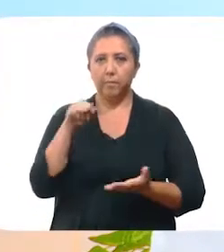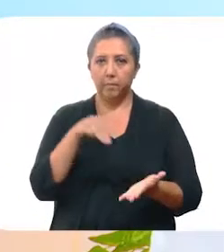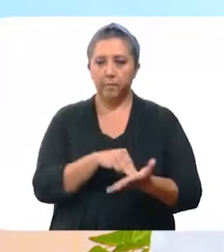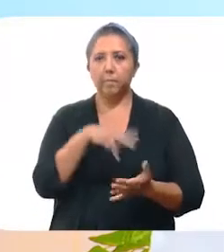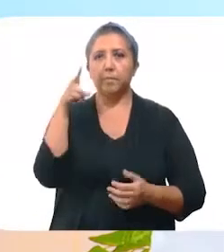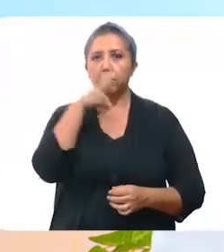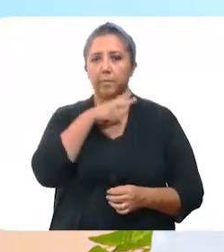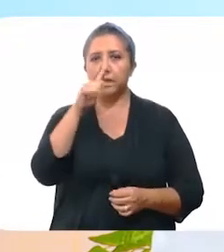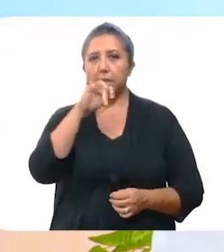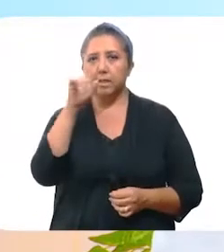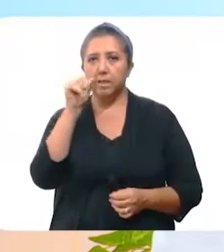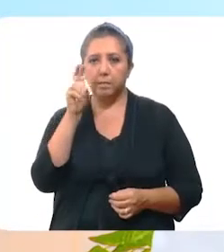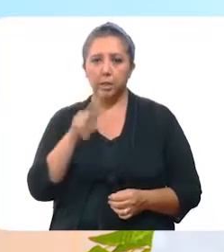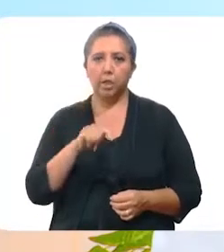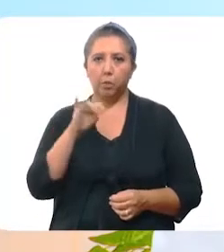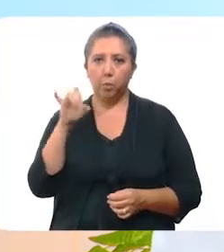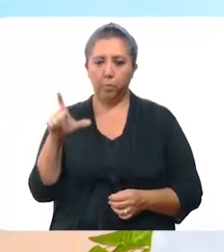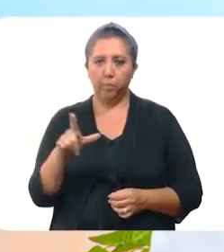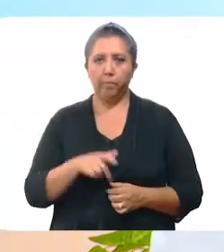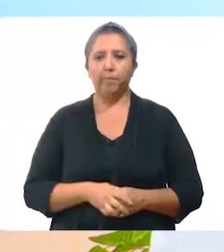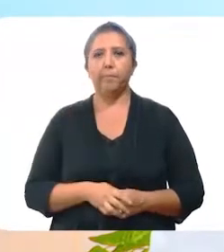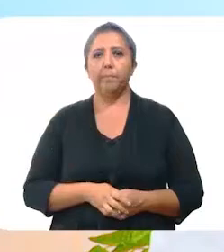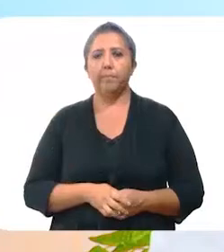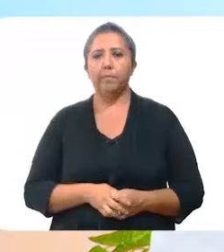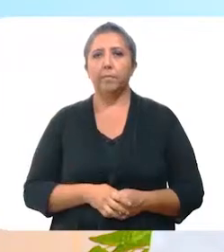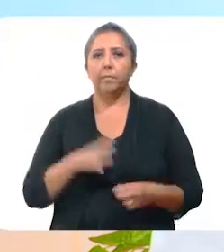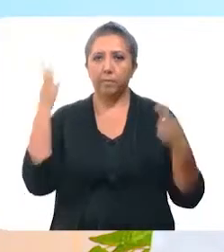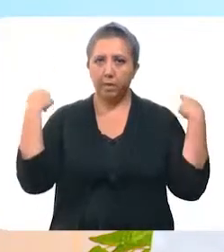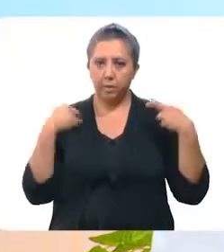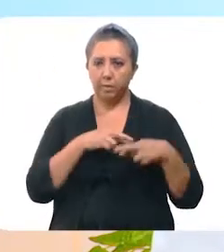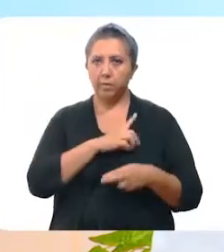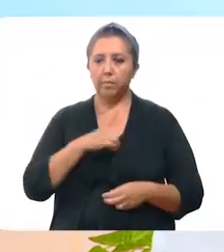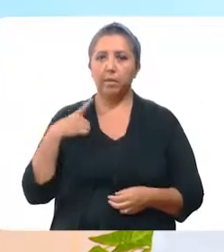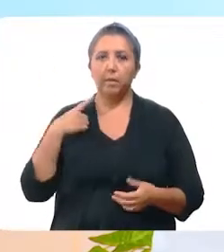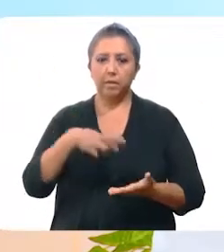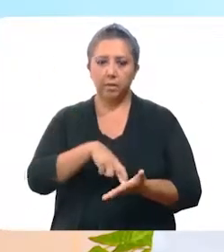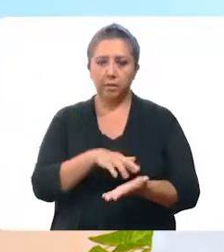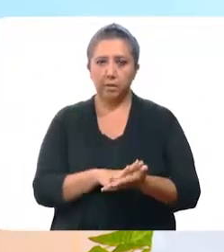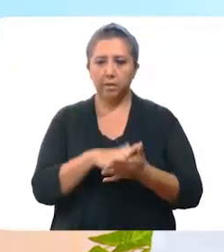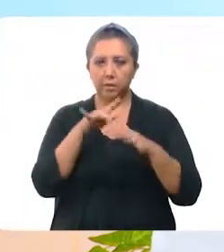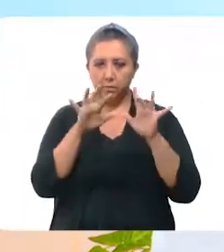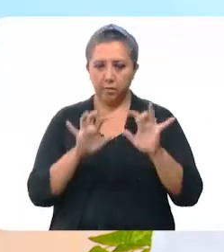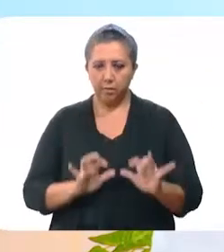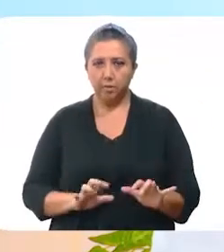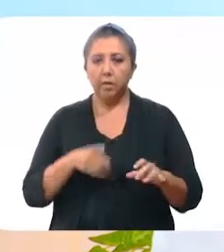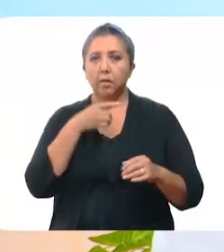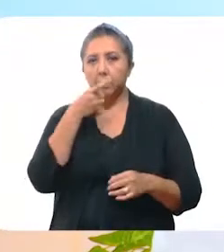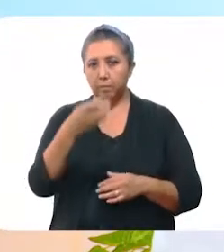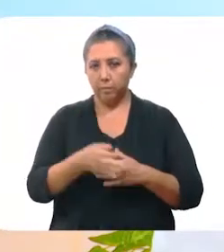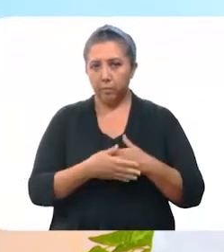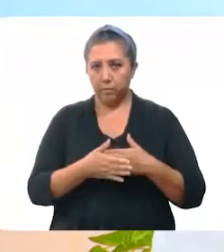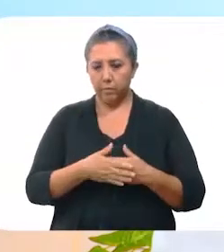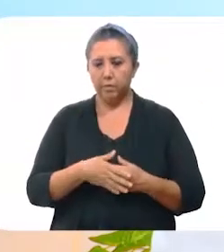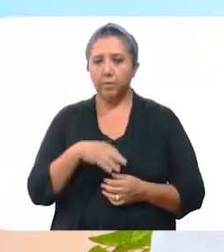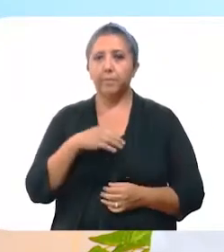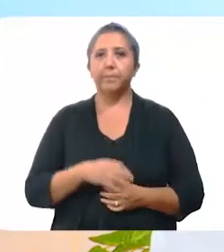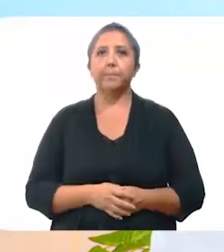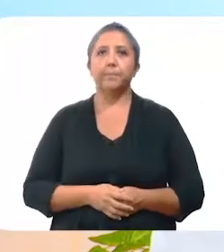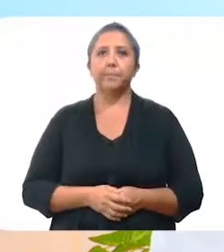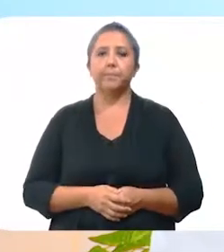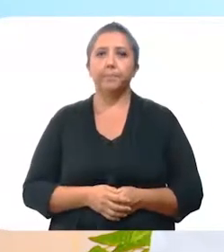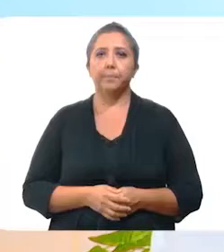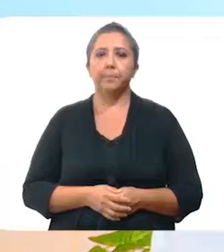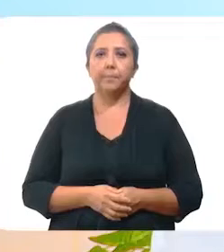Mérida, Valladolid, Tizimín y Ticul. Los maestros deberán registrarse en una plataforma que se dará a conocer en los próximos